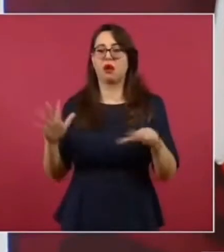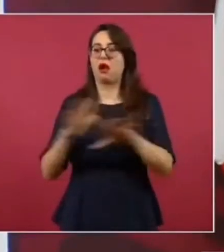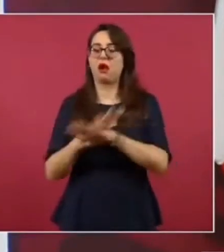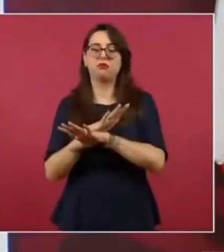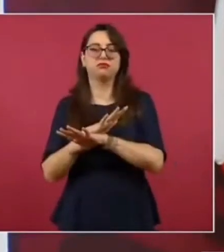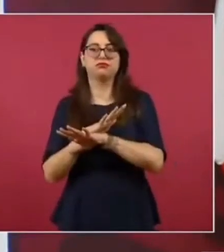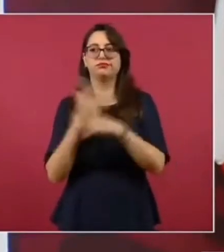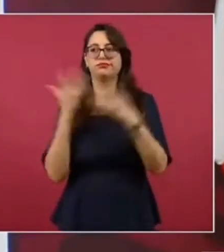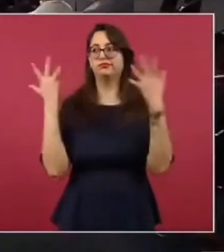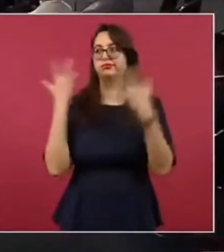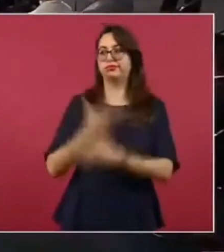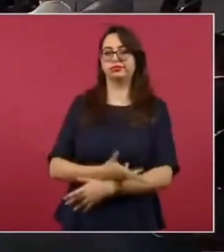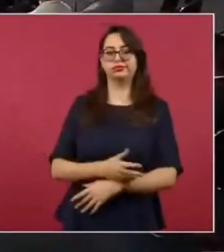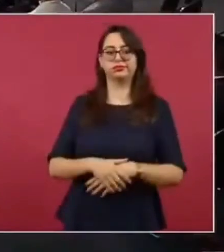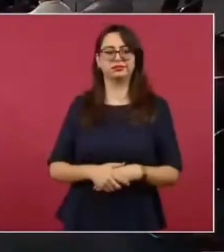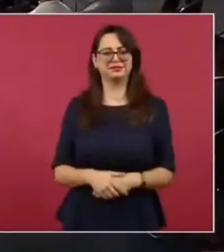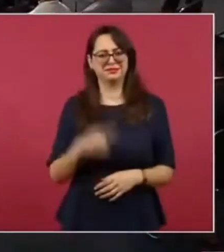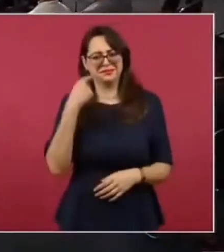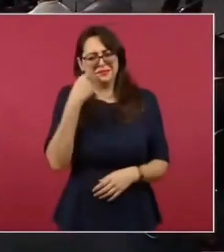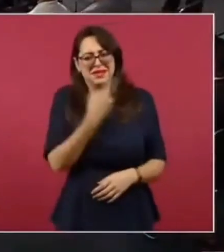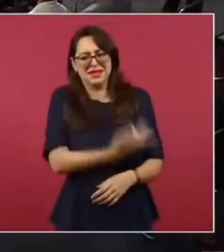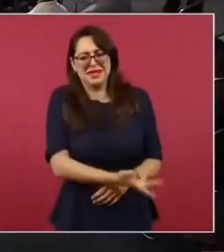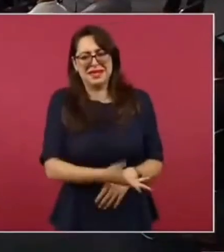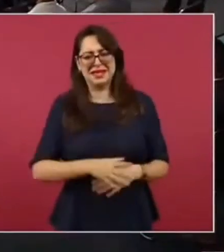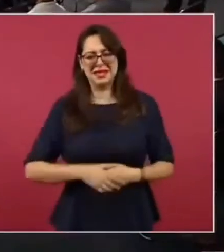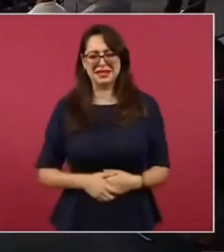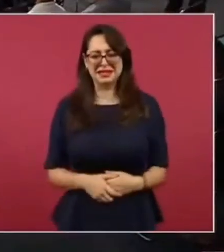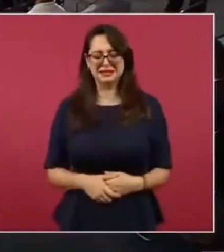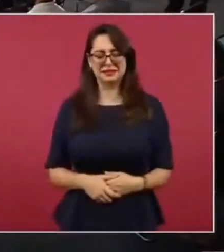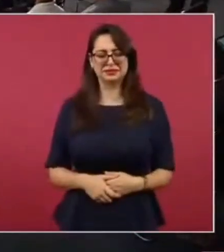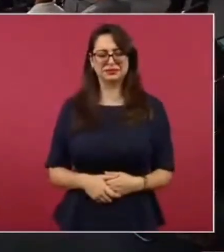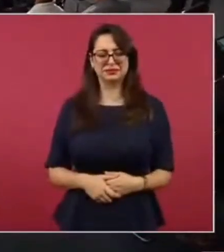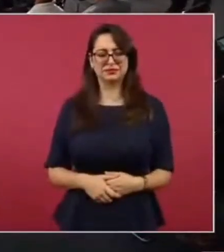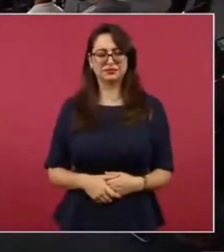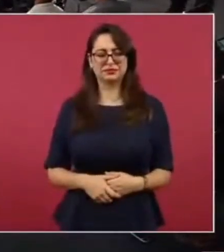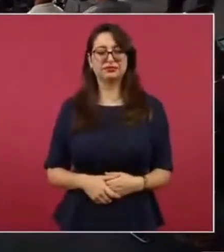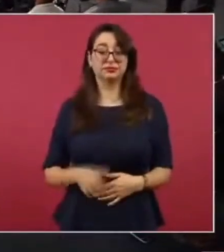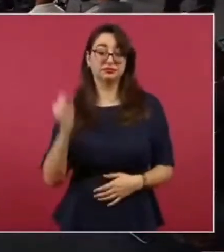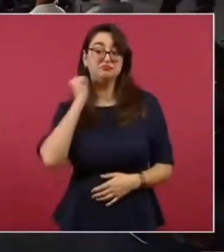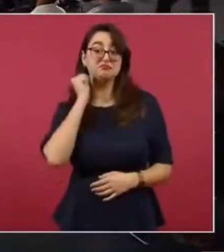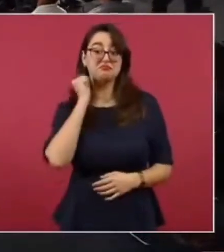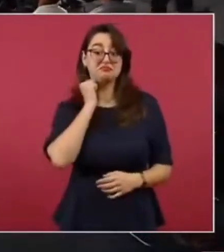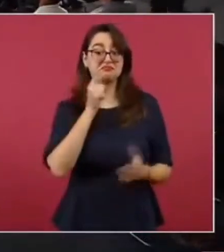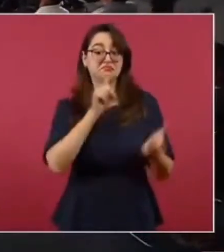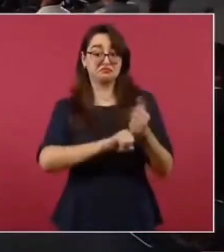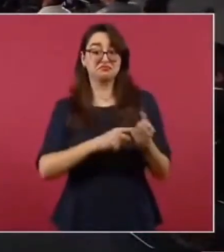ministros. Miren eso que pusieron. Este es el senador.